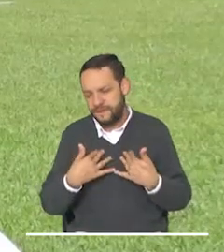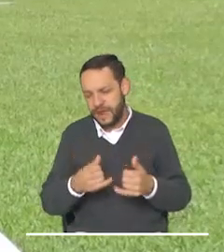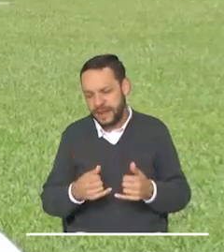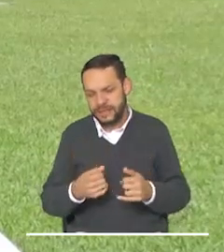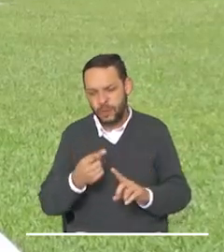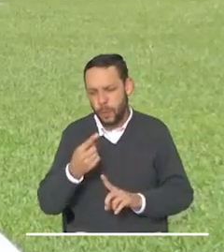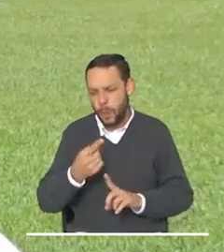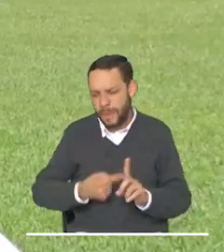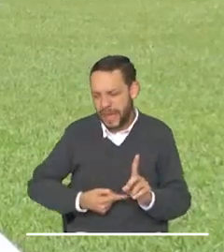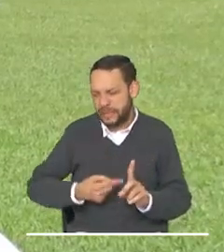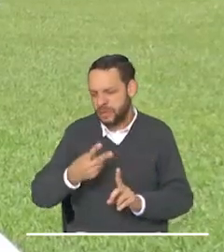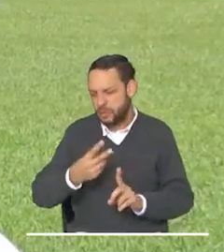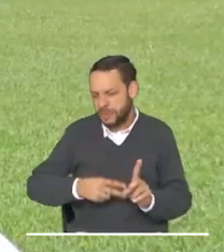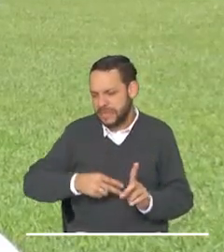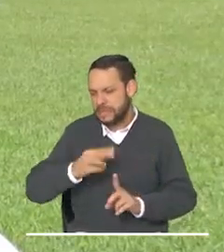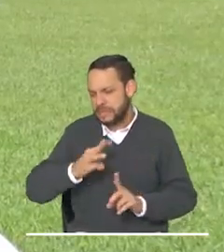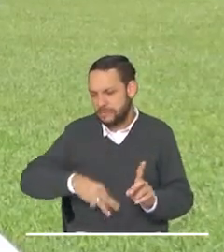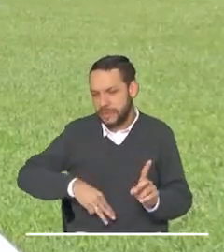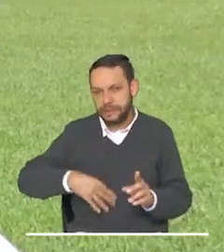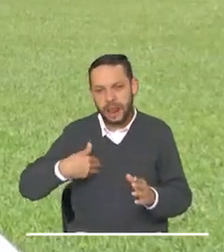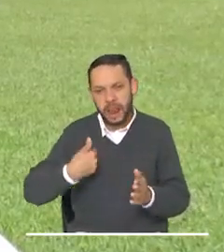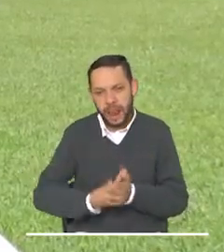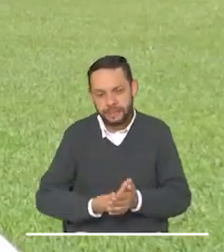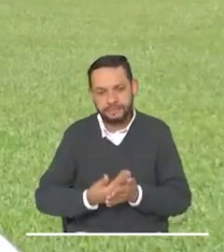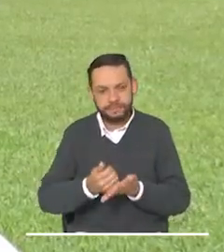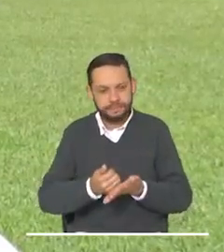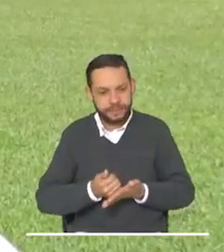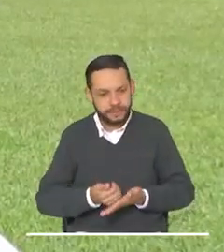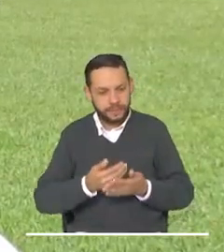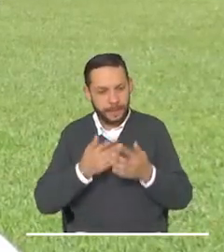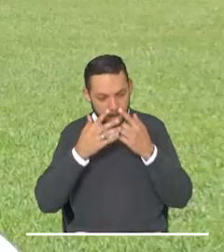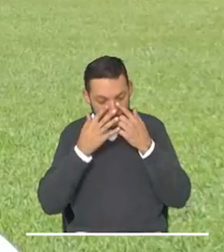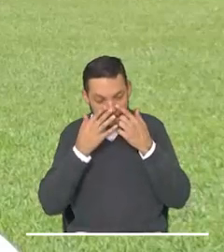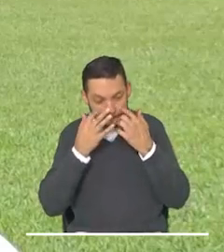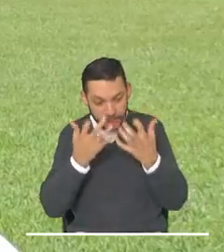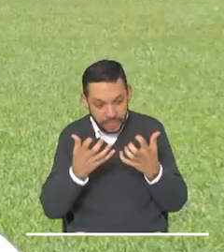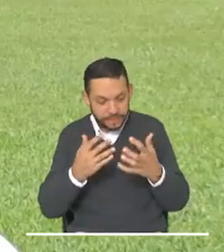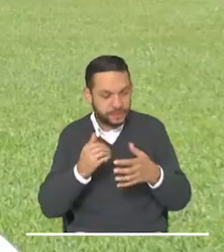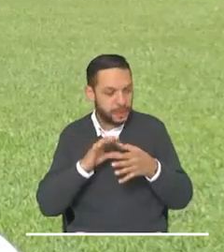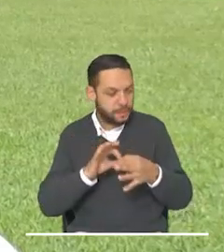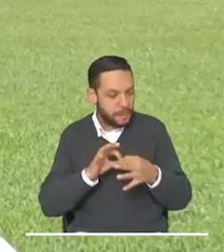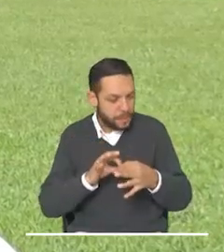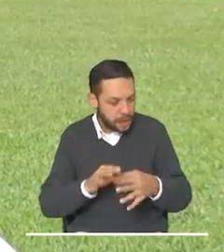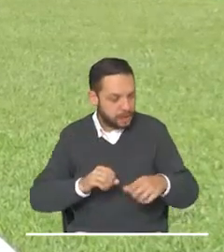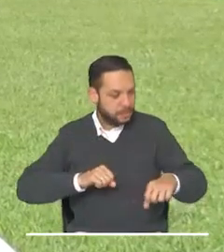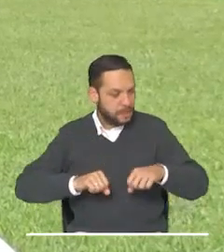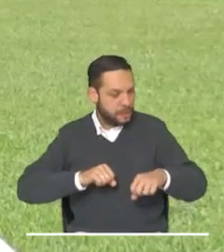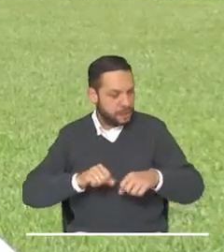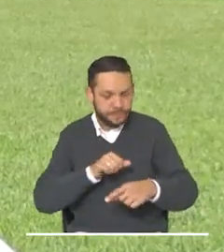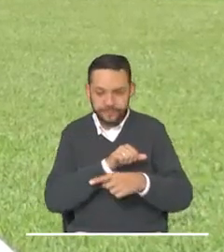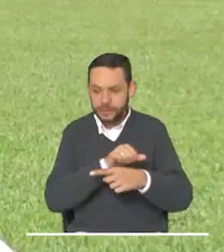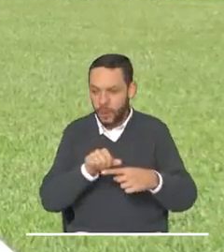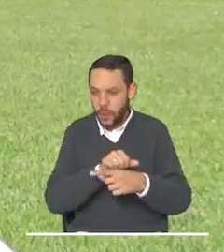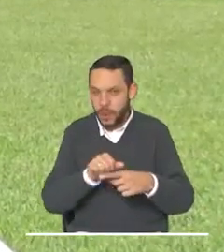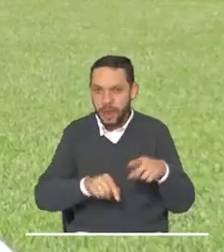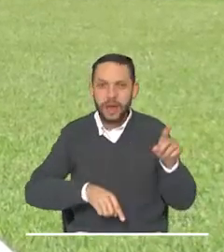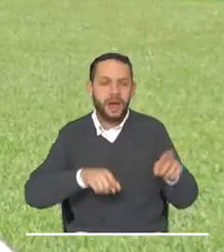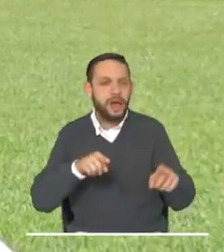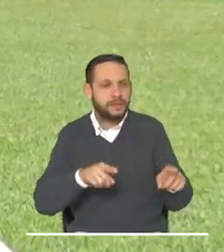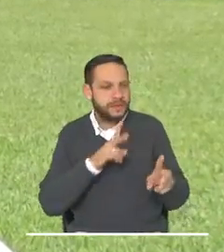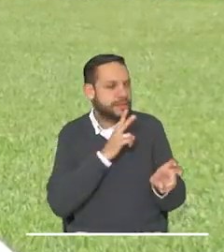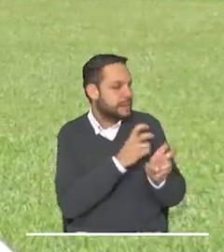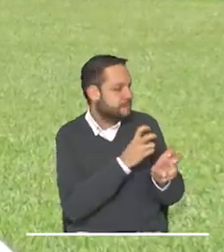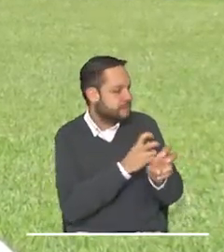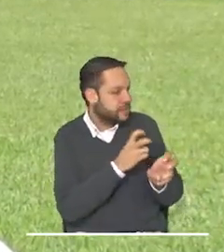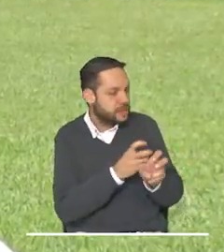mes que estamos en este lugar y que y que ha guiado a personas que han llegado aquí con mucha oscuridad y que hoy en